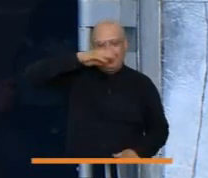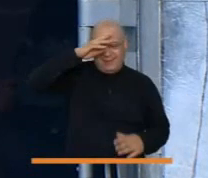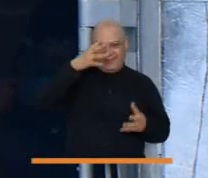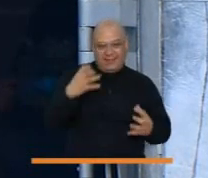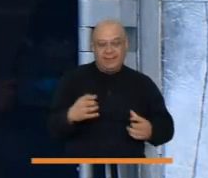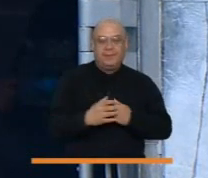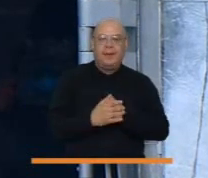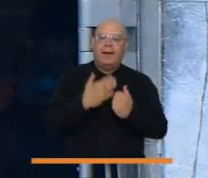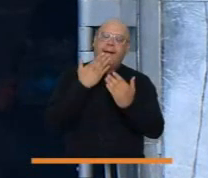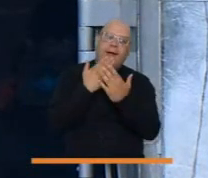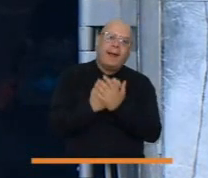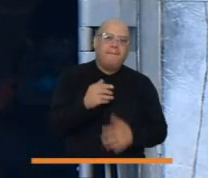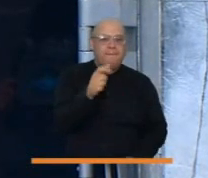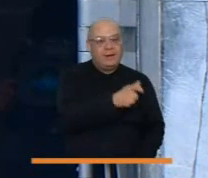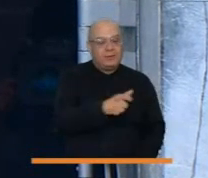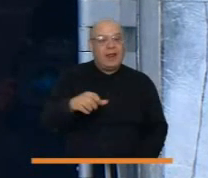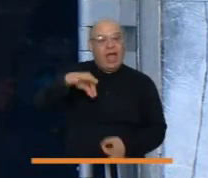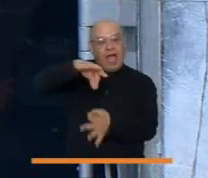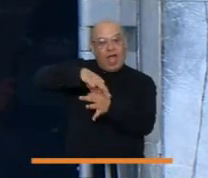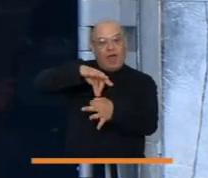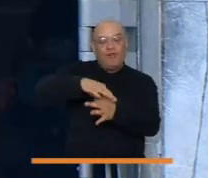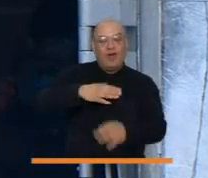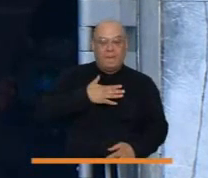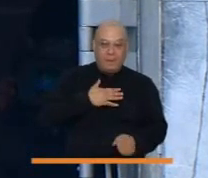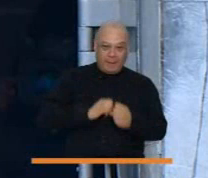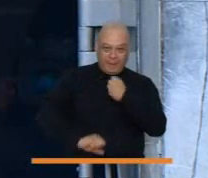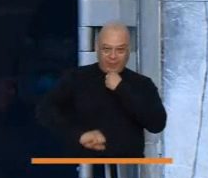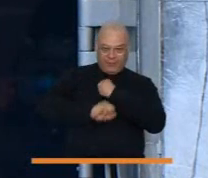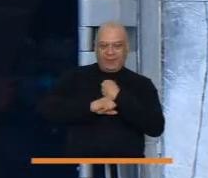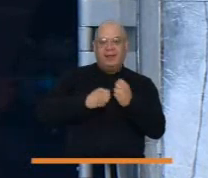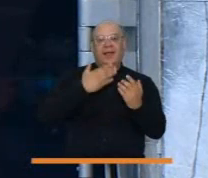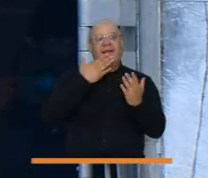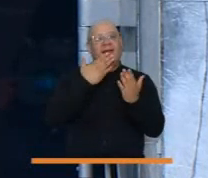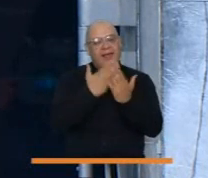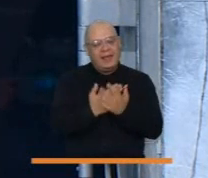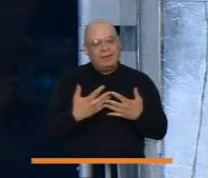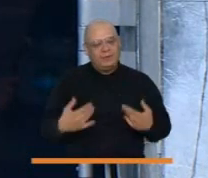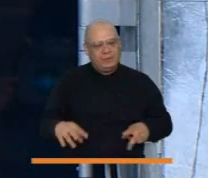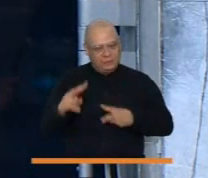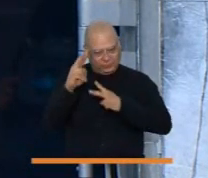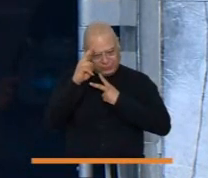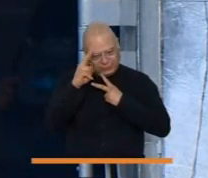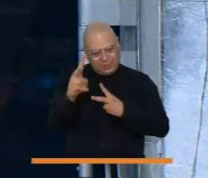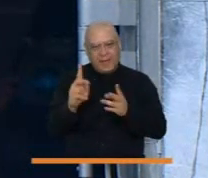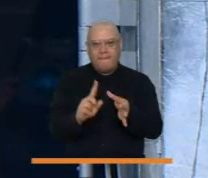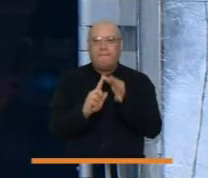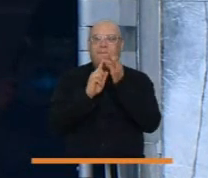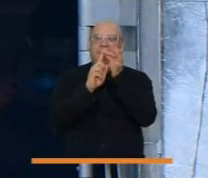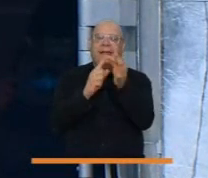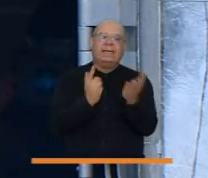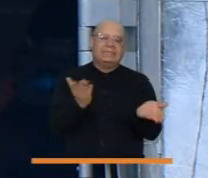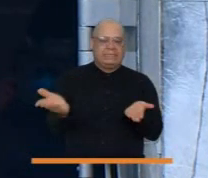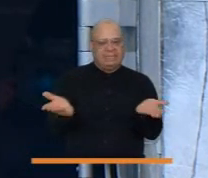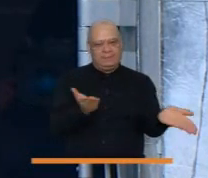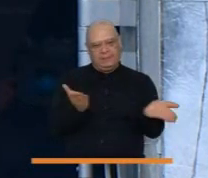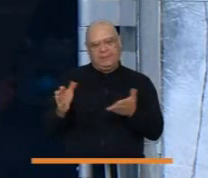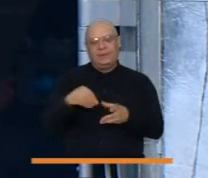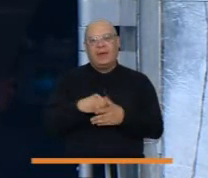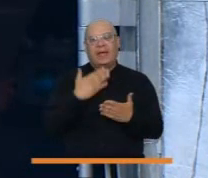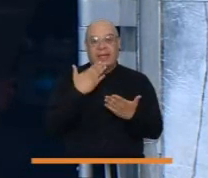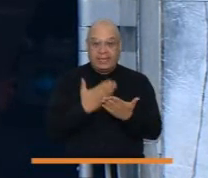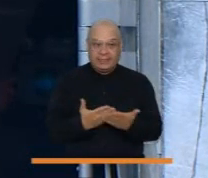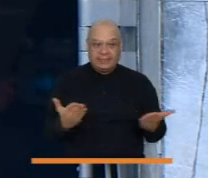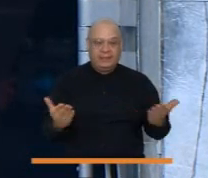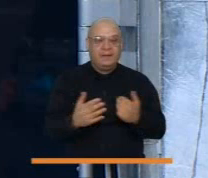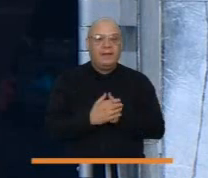gratitud con la gente que nos eligió, por darnos el honor y el privilegio también de servirles.